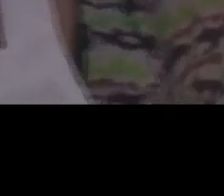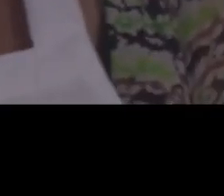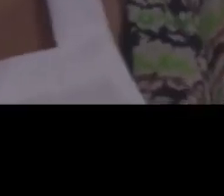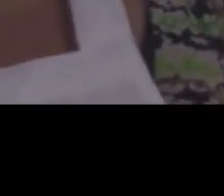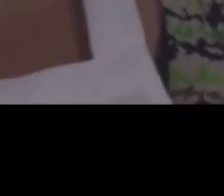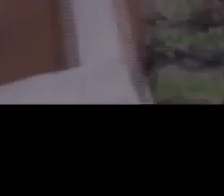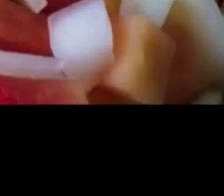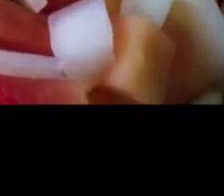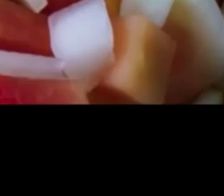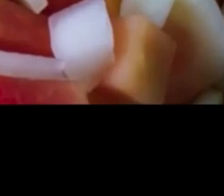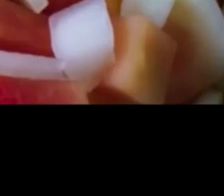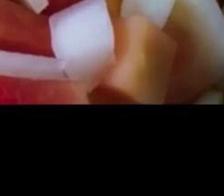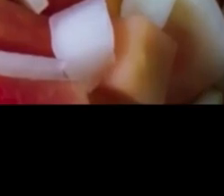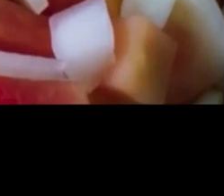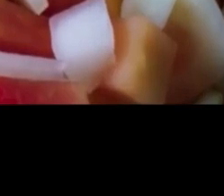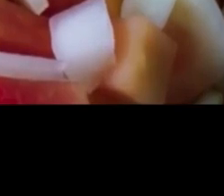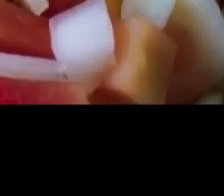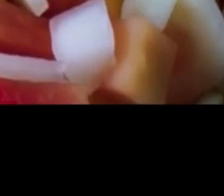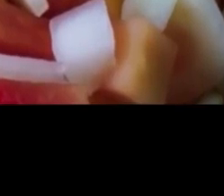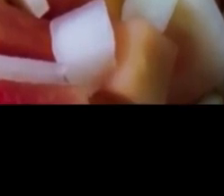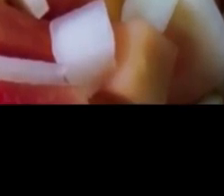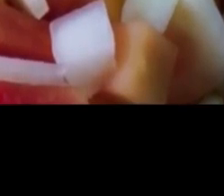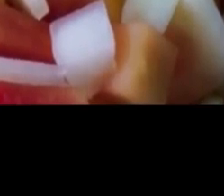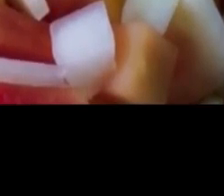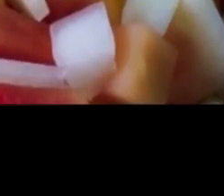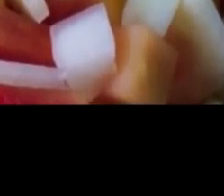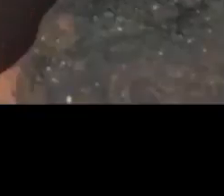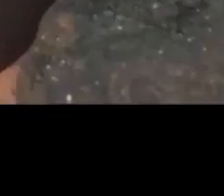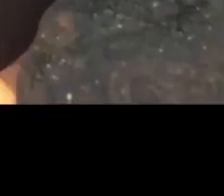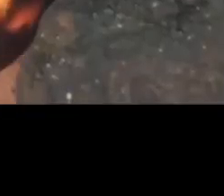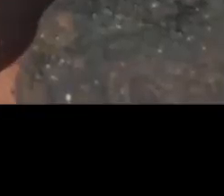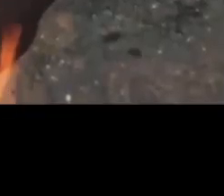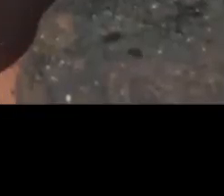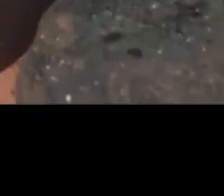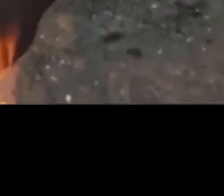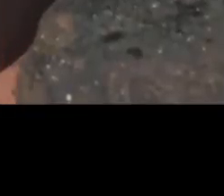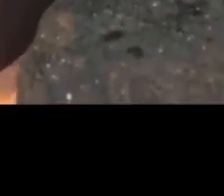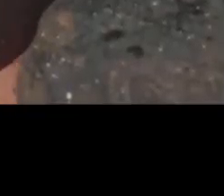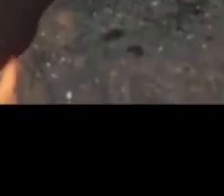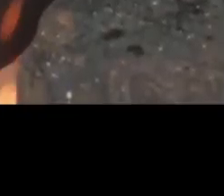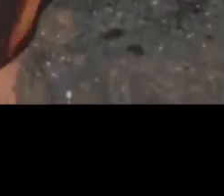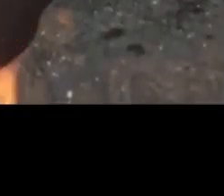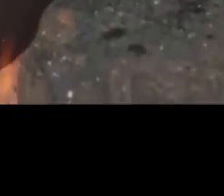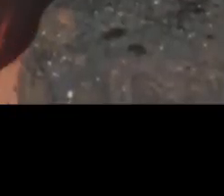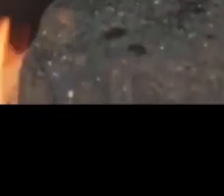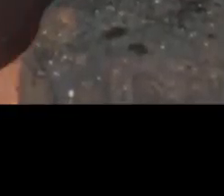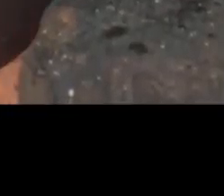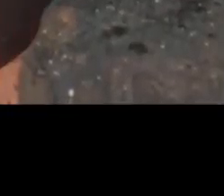Thank you.